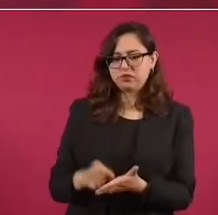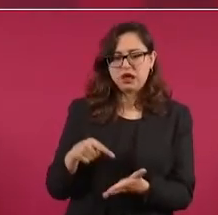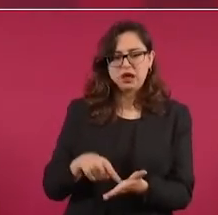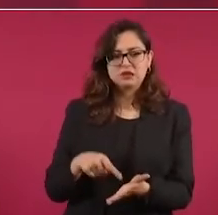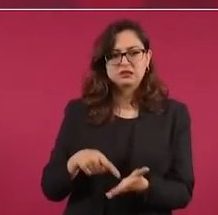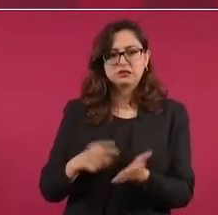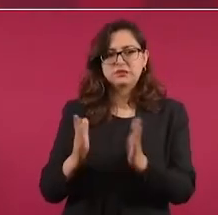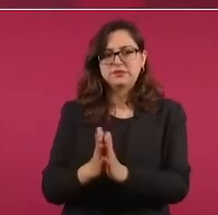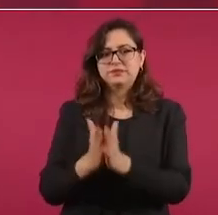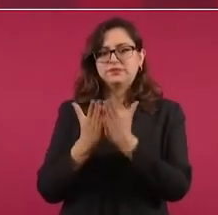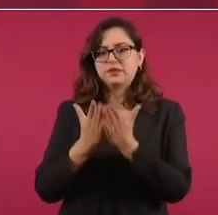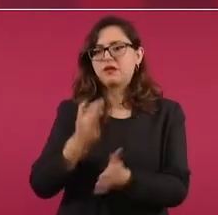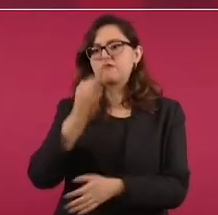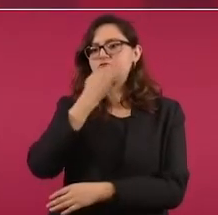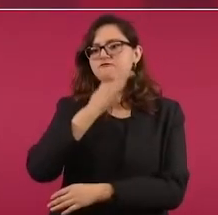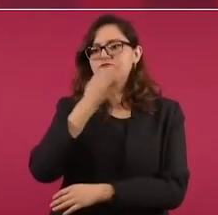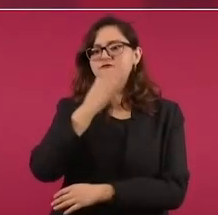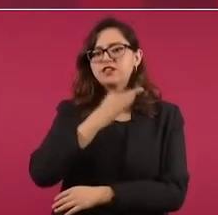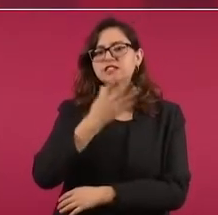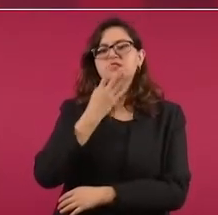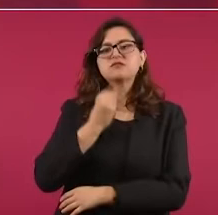La fiesta del chivo,